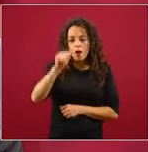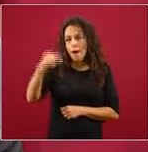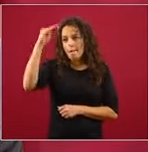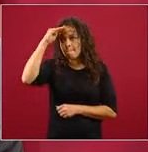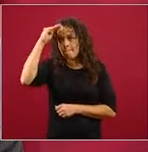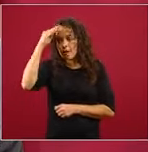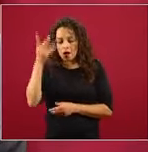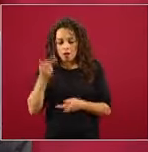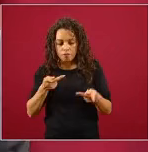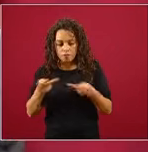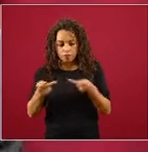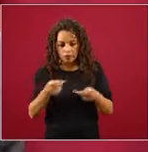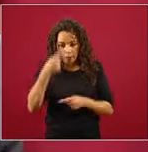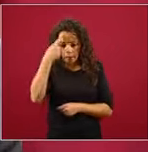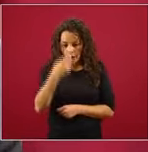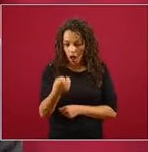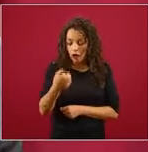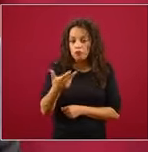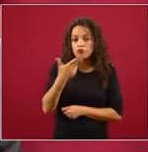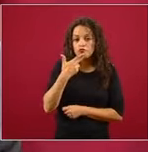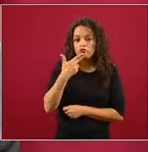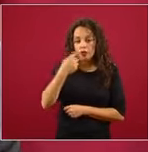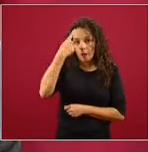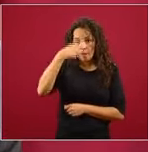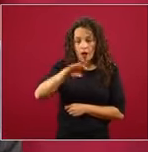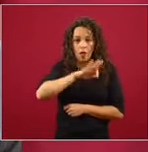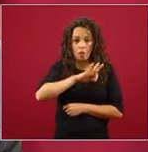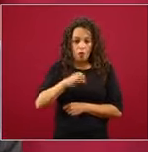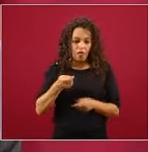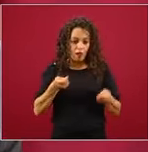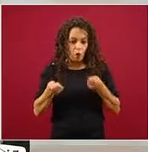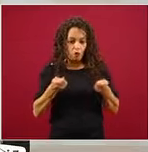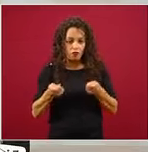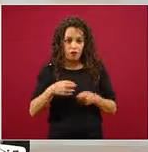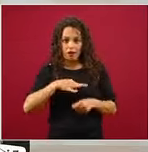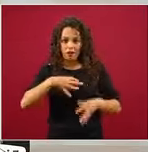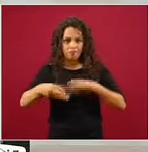de inmunidad de rebaño como un objetivo del control epidémico.